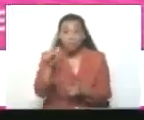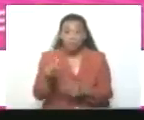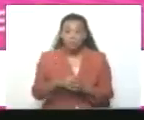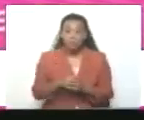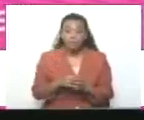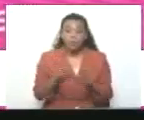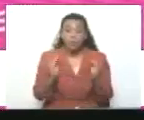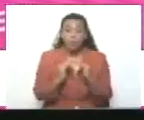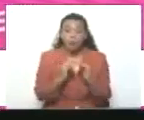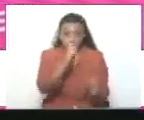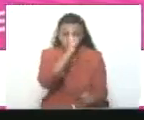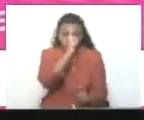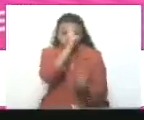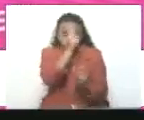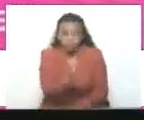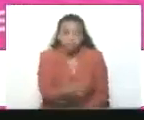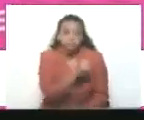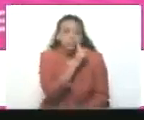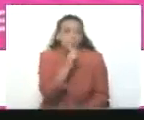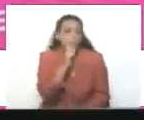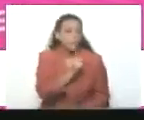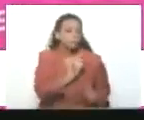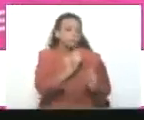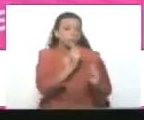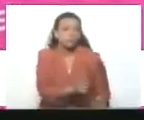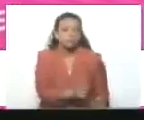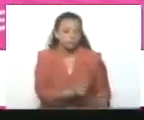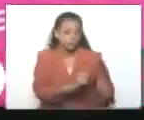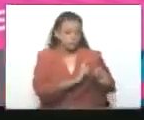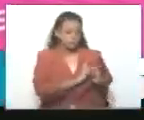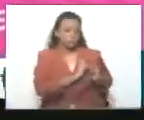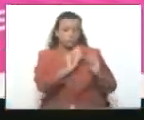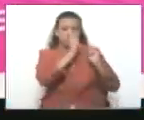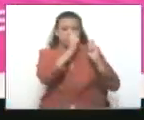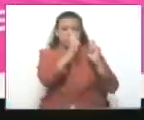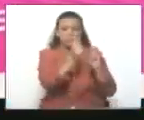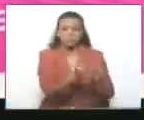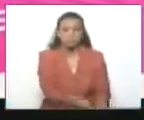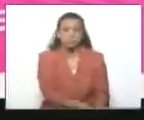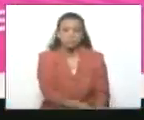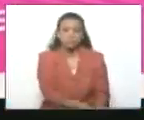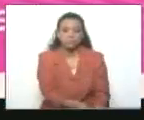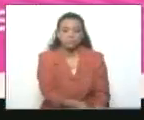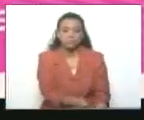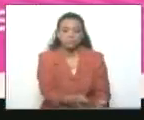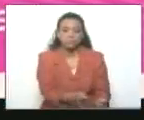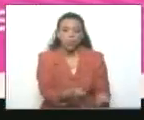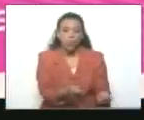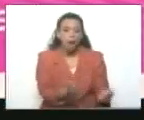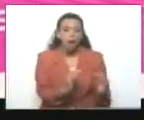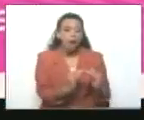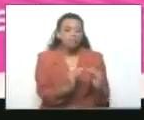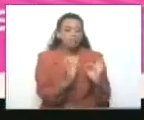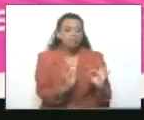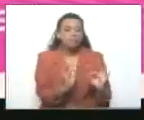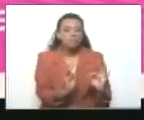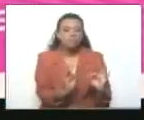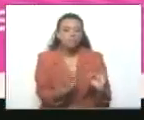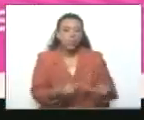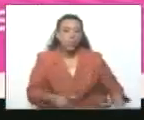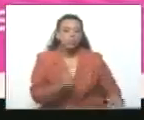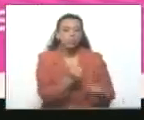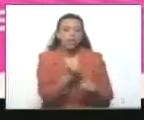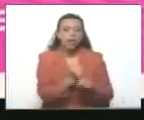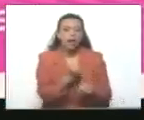Igual he designado a nivel de